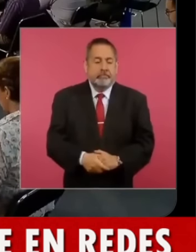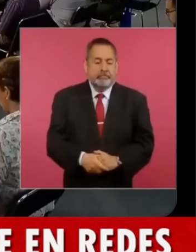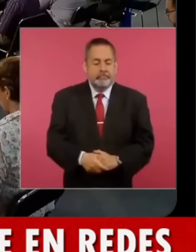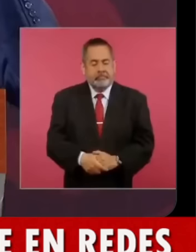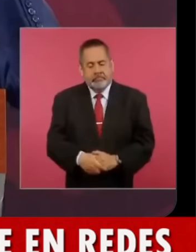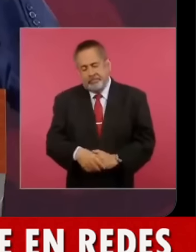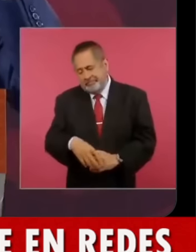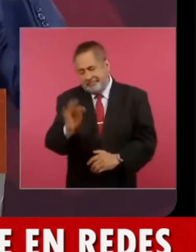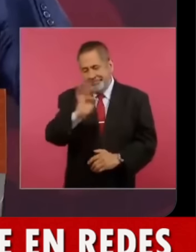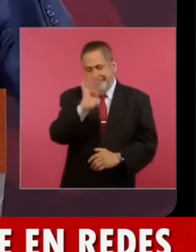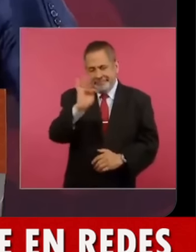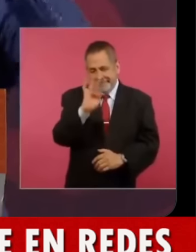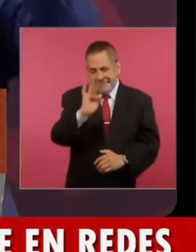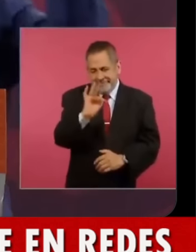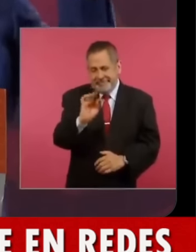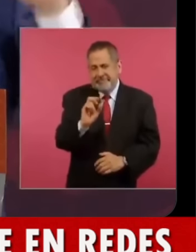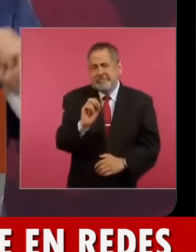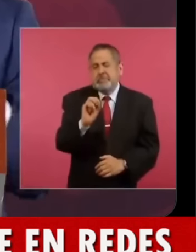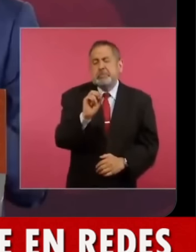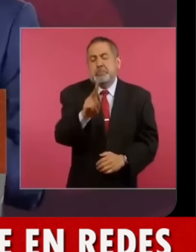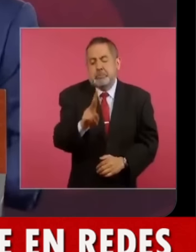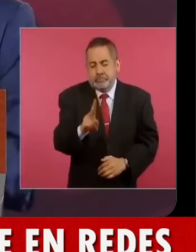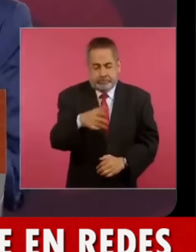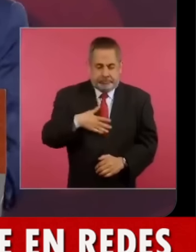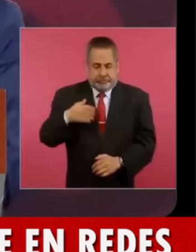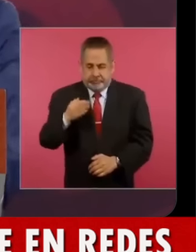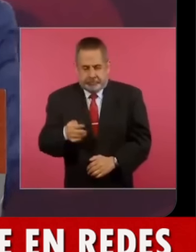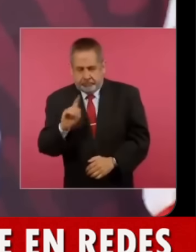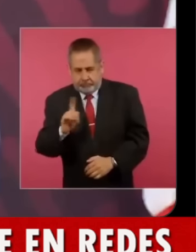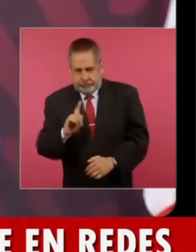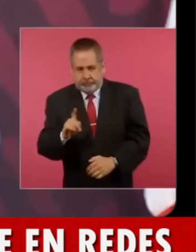aceptando sin conceder,